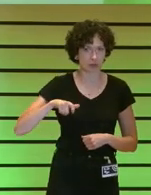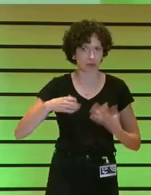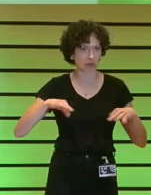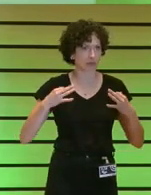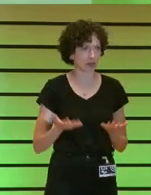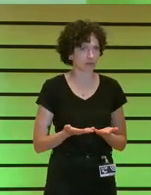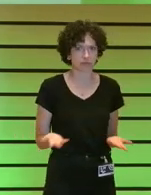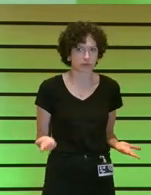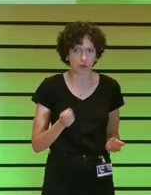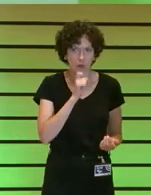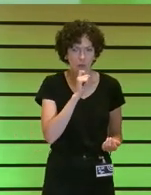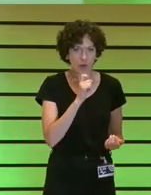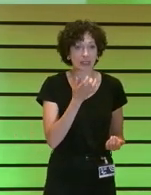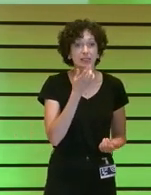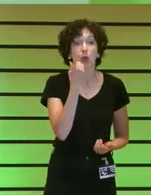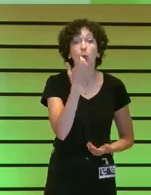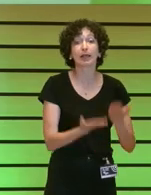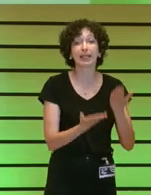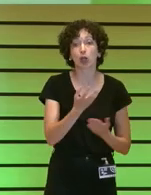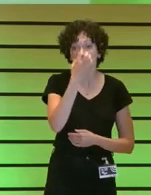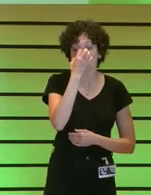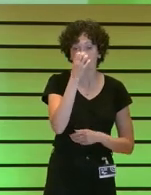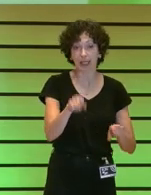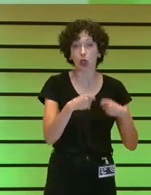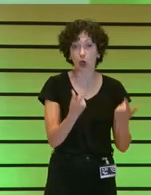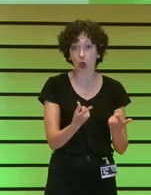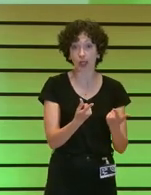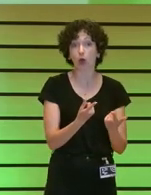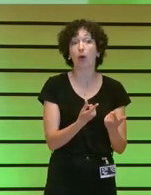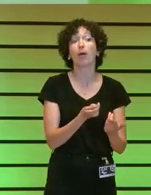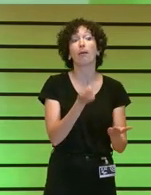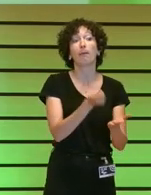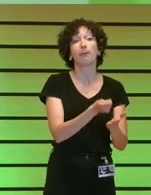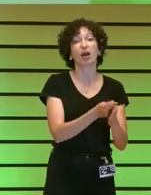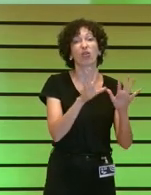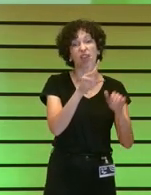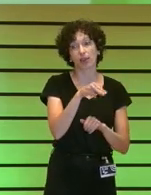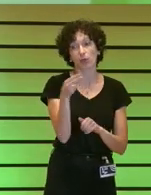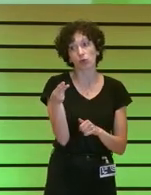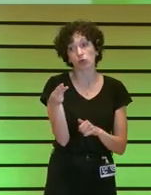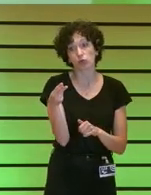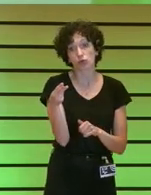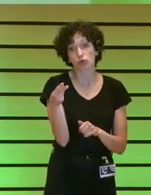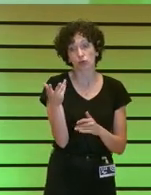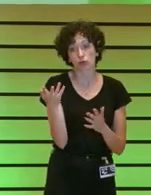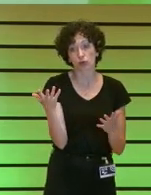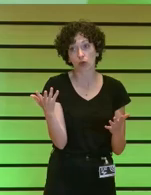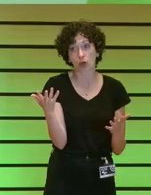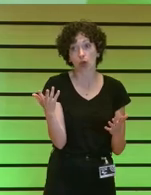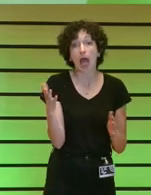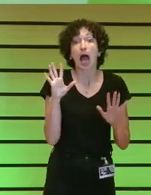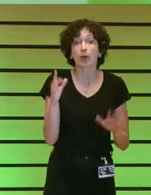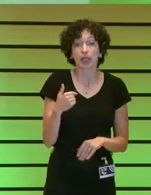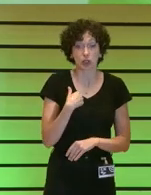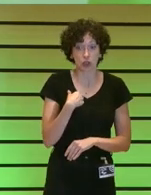si a mí por comprar un kilo de tomates ecológicos me pedís 10 euros Aunque económicamente